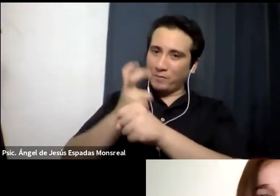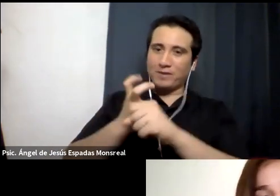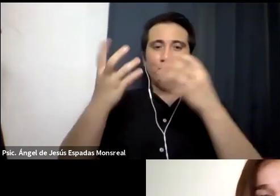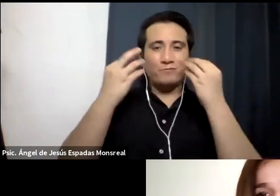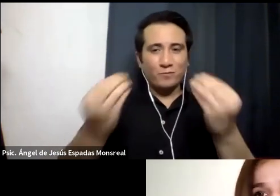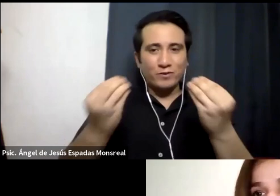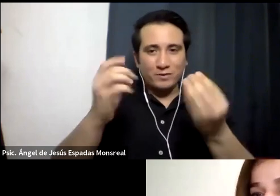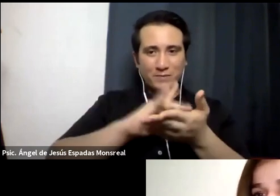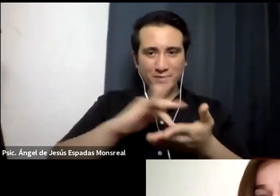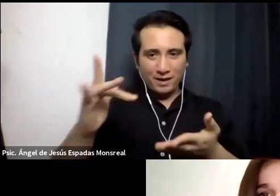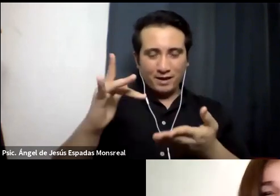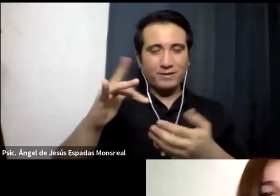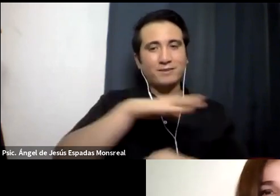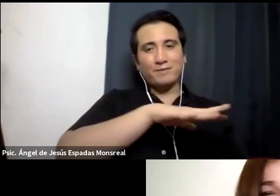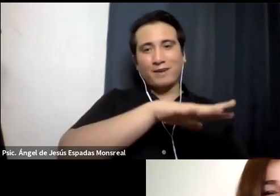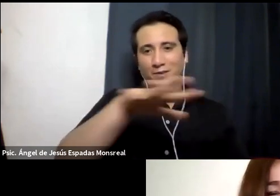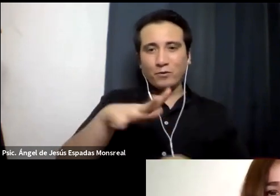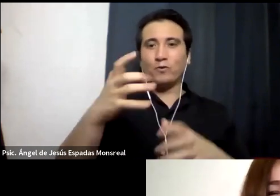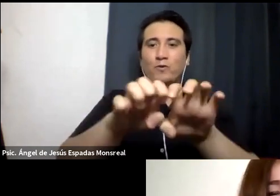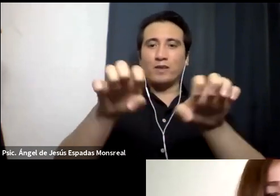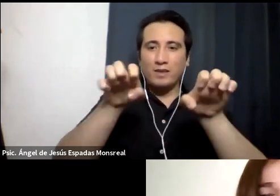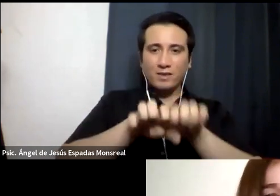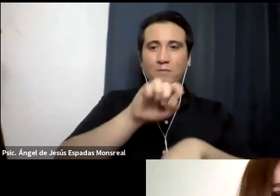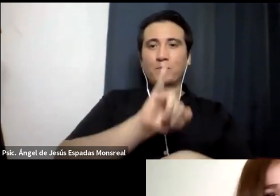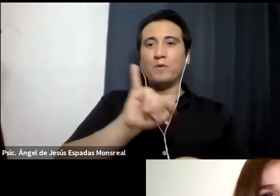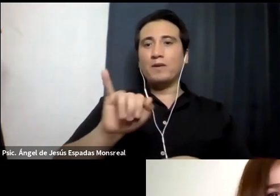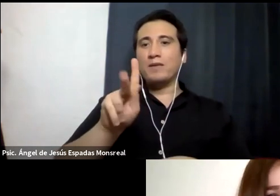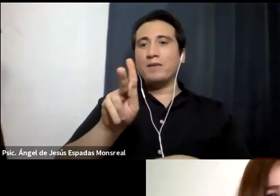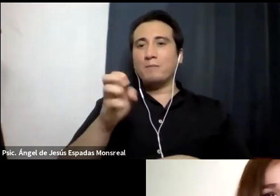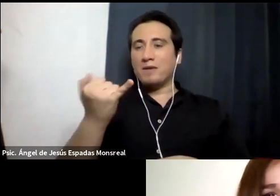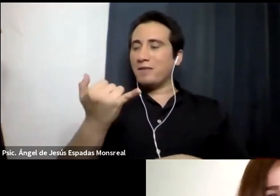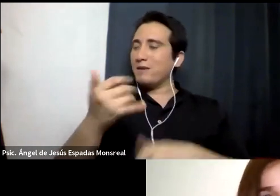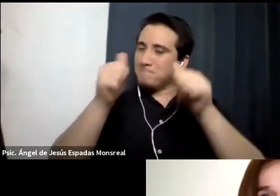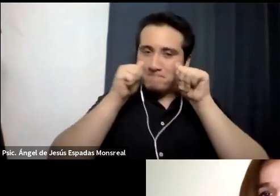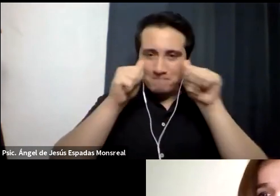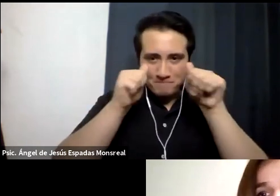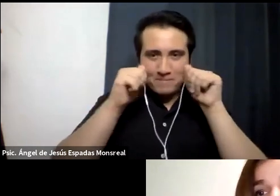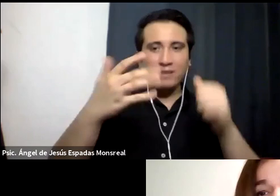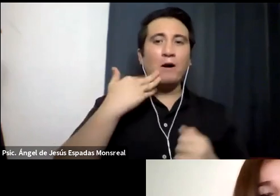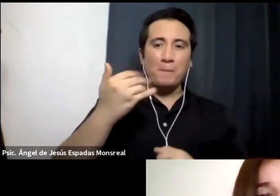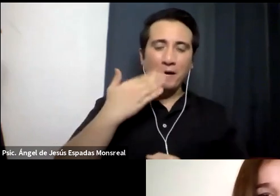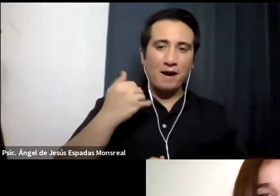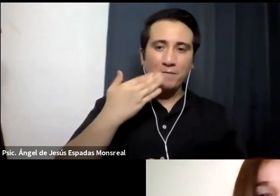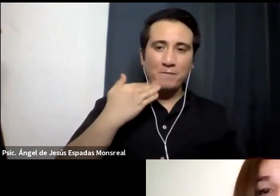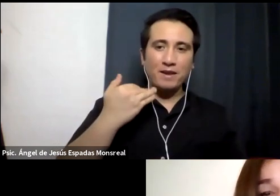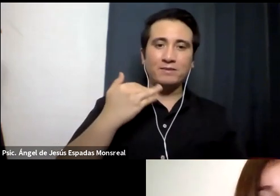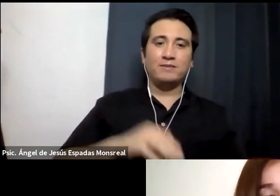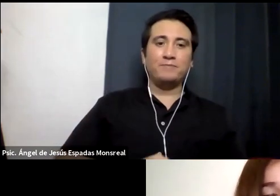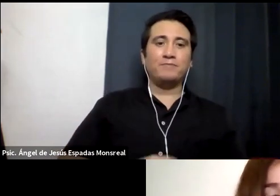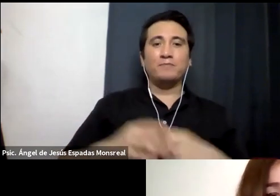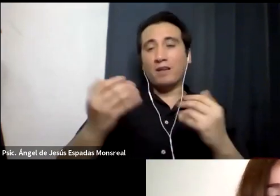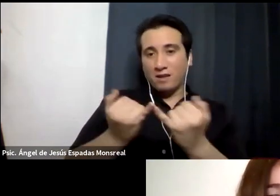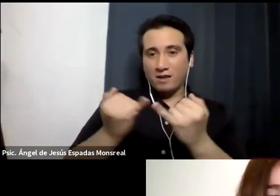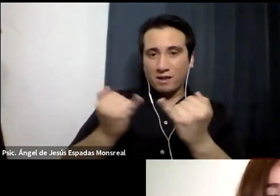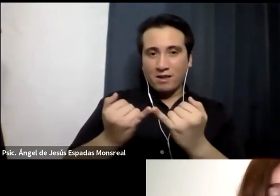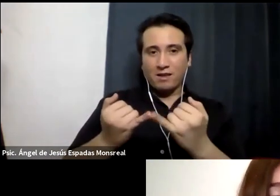Muchísimas gracias absolutamente a todo el equipo del IPD, que son muy atentos, muy amables, y por supuesto, pues extenderles